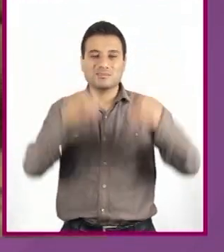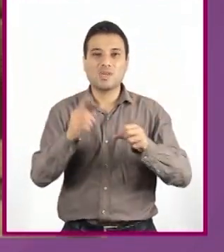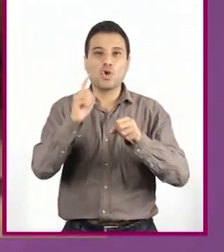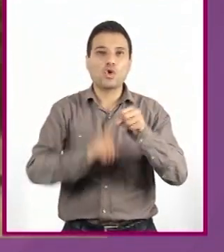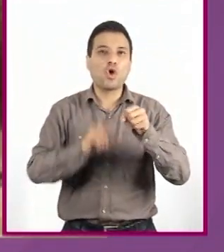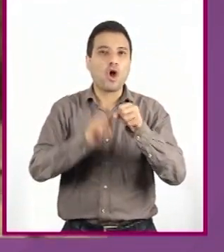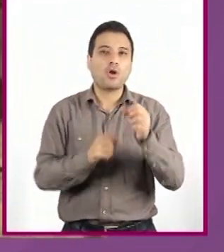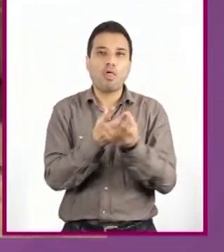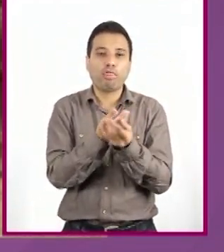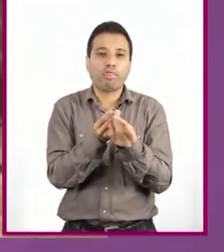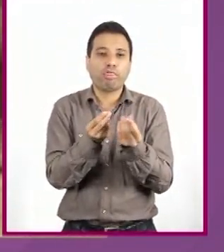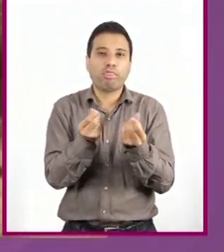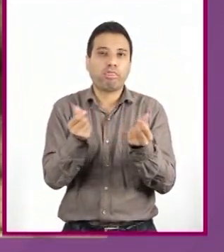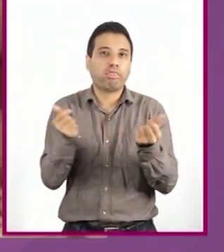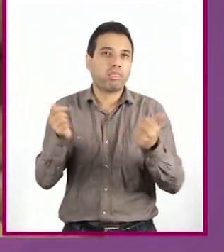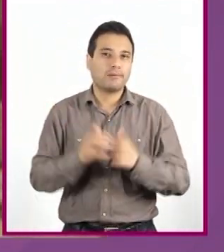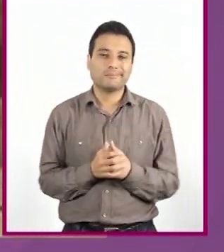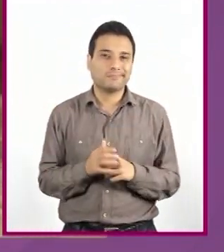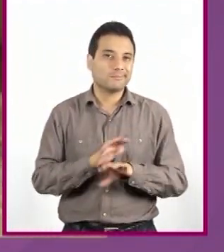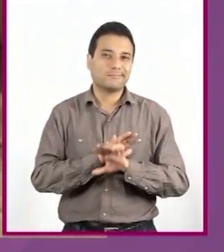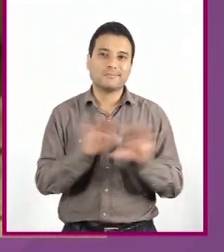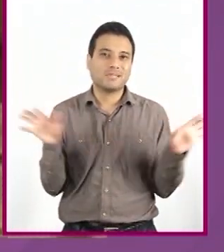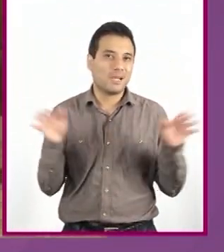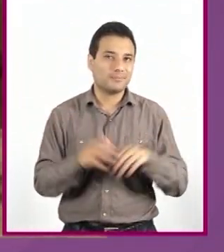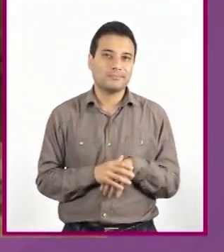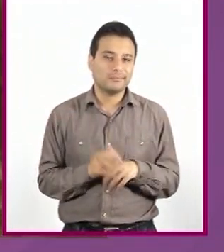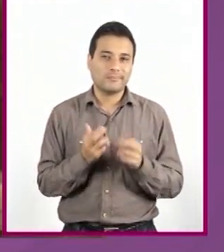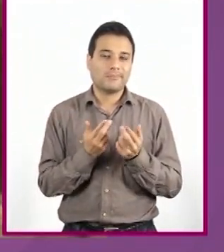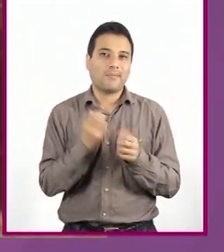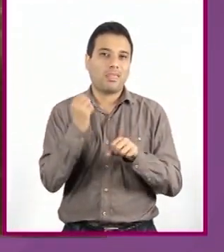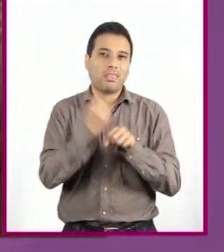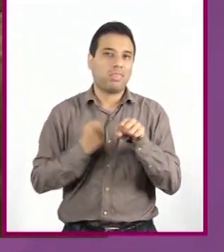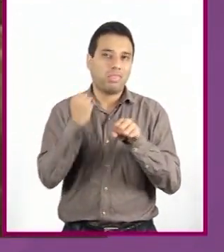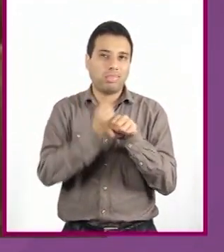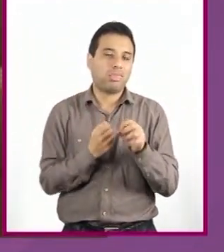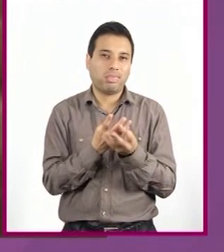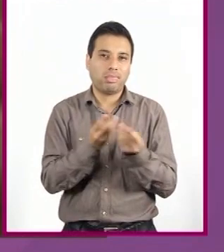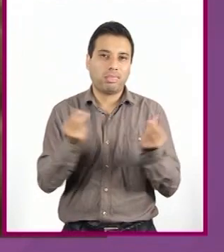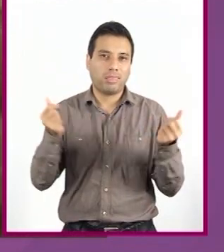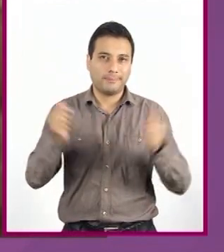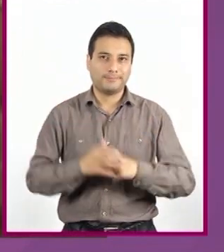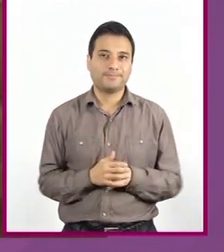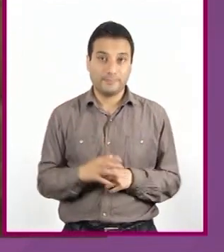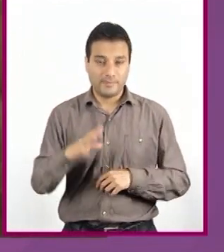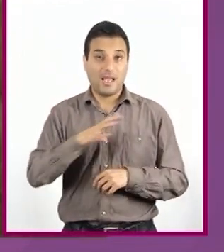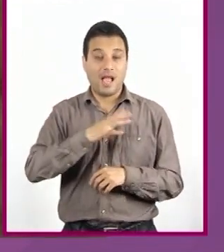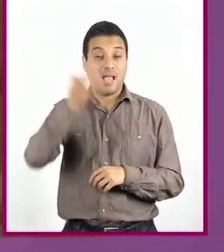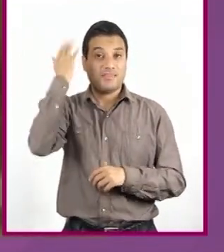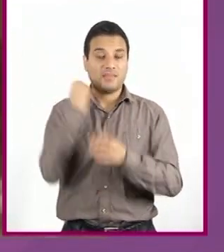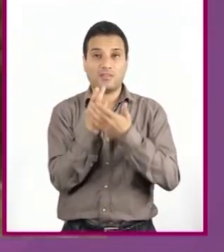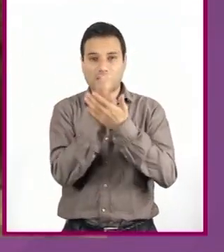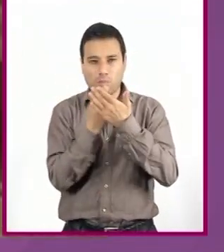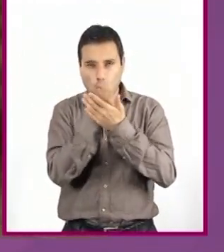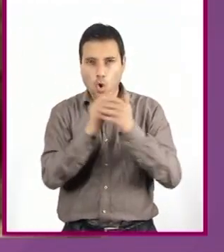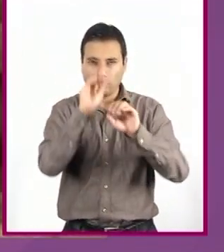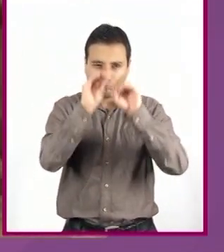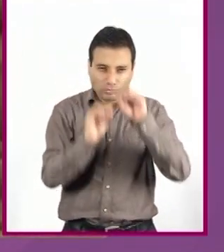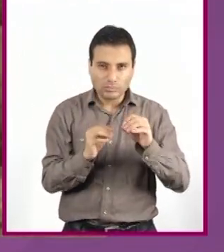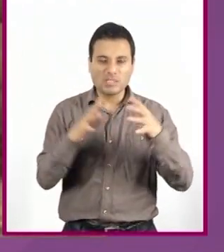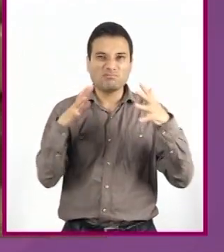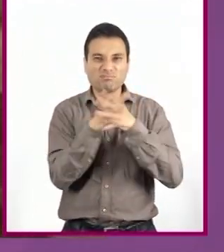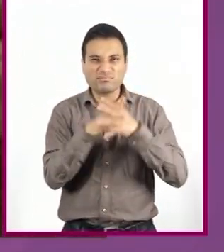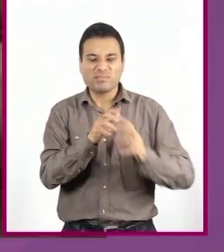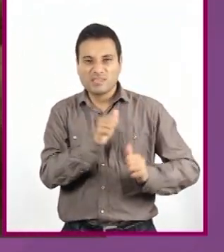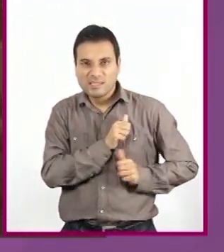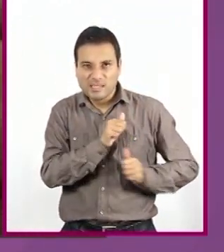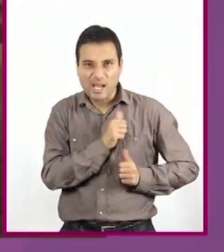edificios o el interior de los templos que estuvieron pintados con motivos simbólicos, con escenas rituales o guerreras. Pero